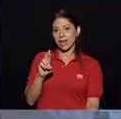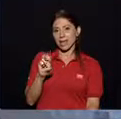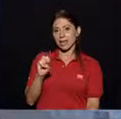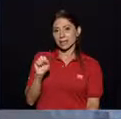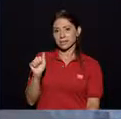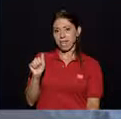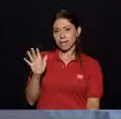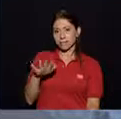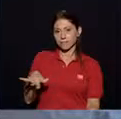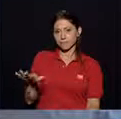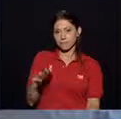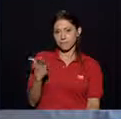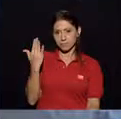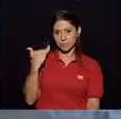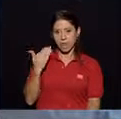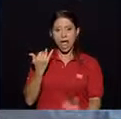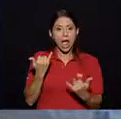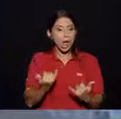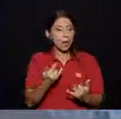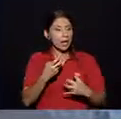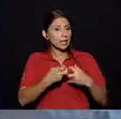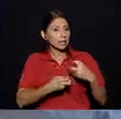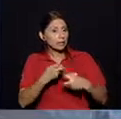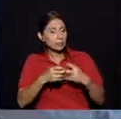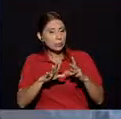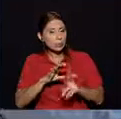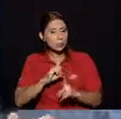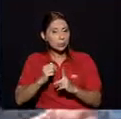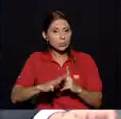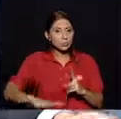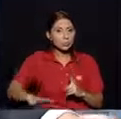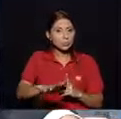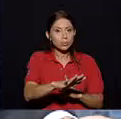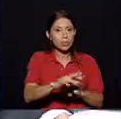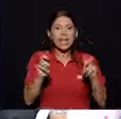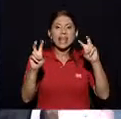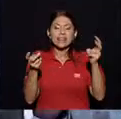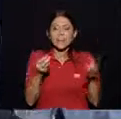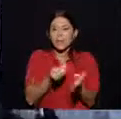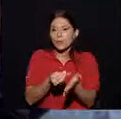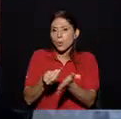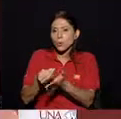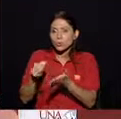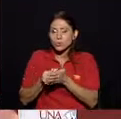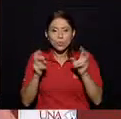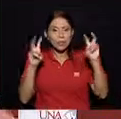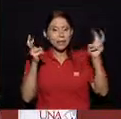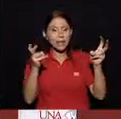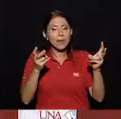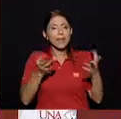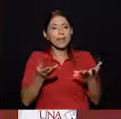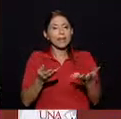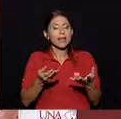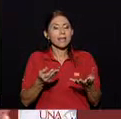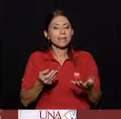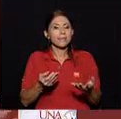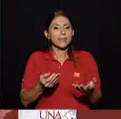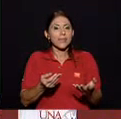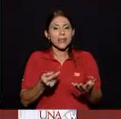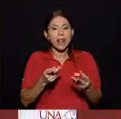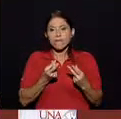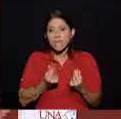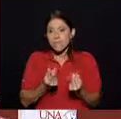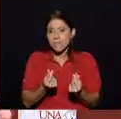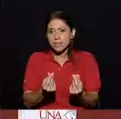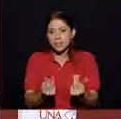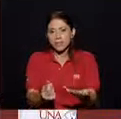Entonces, para dar respuesta a las situaciones de violencia, tenemos un sistema que debe estar articulado y teniendo claras las